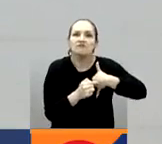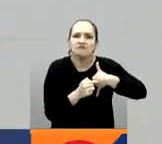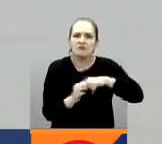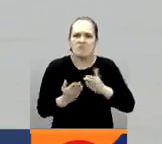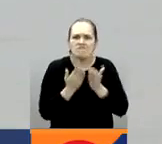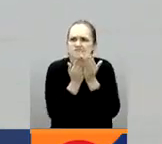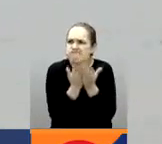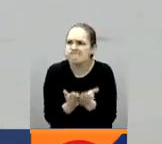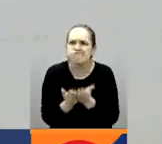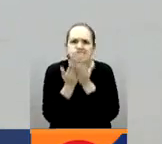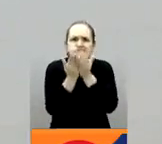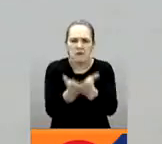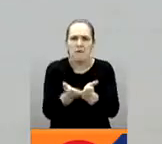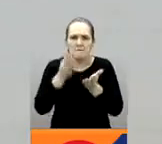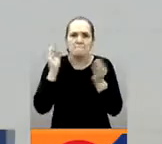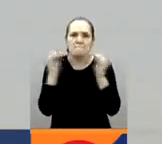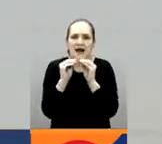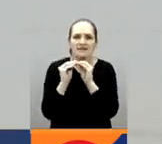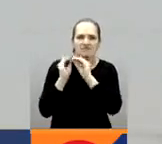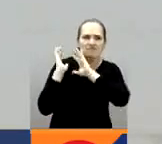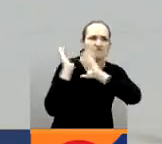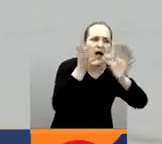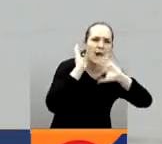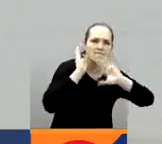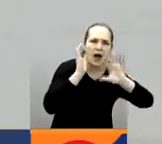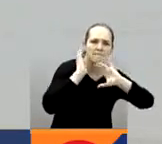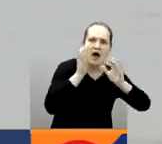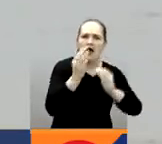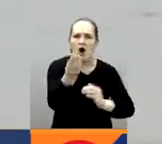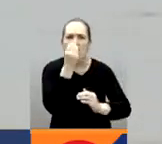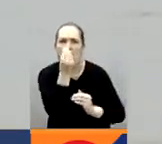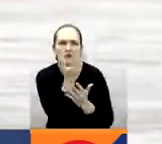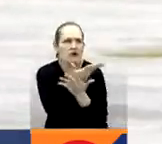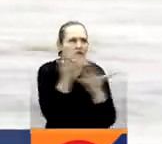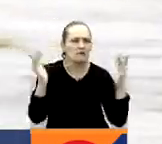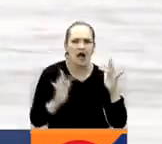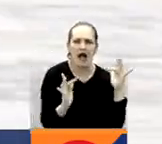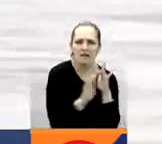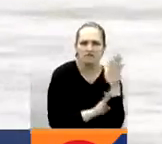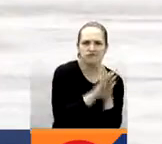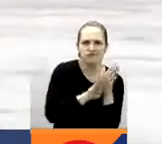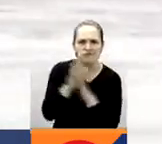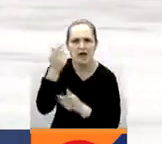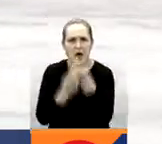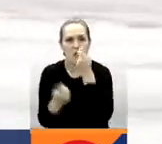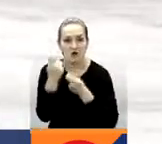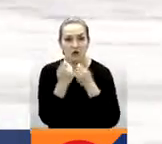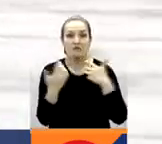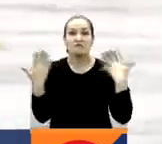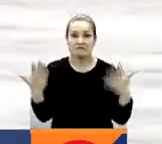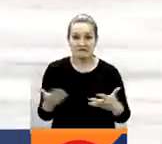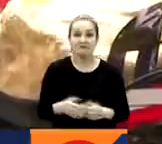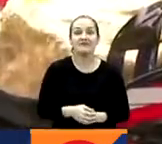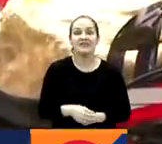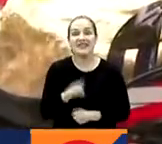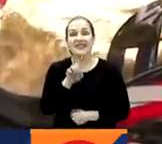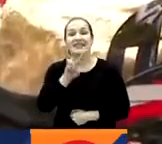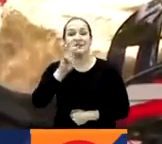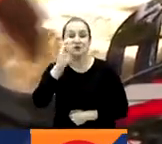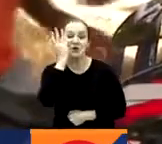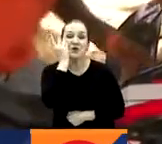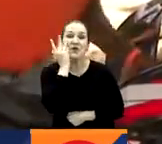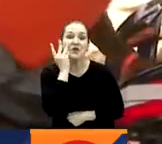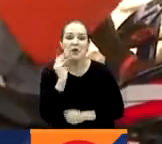supuesto como vía de transporte para el crecimiento económico de muchas de las poblaciones dentro. Una travesía de 18 días por al